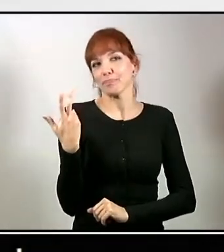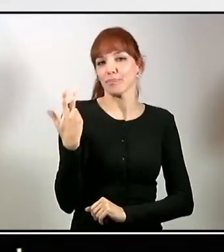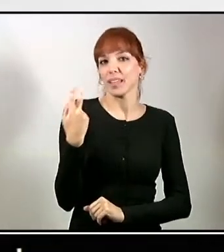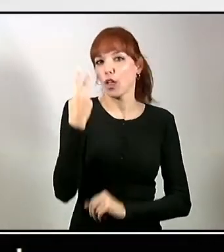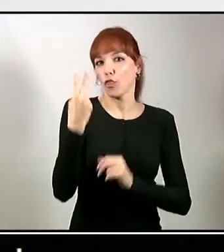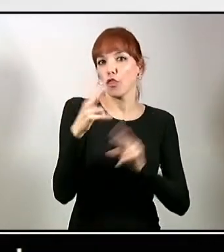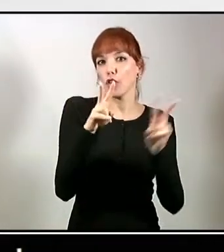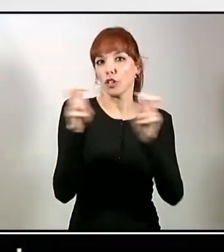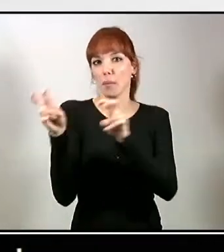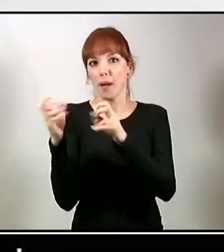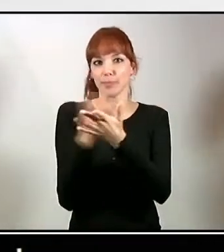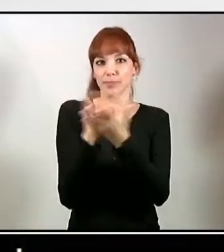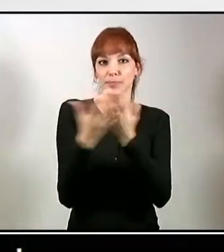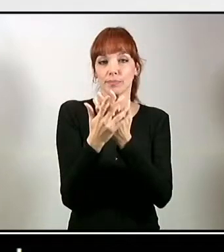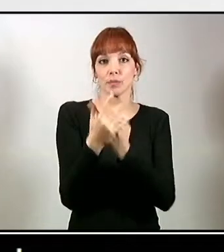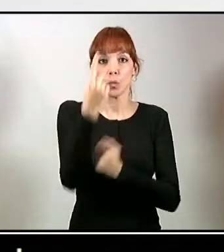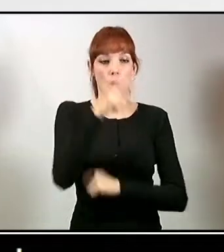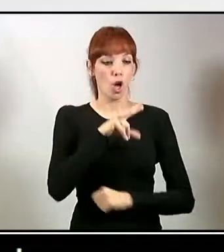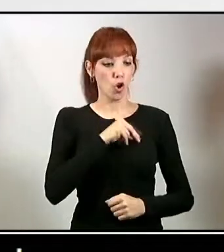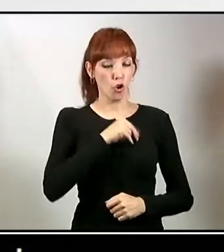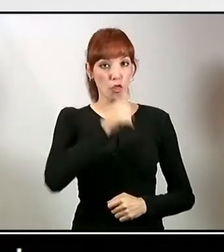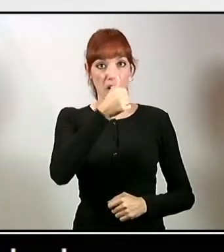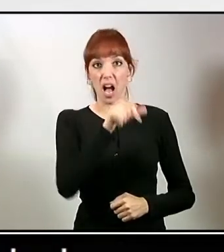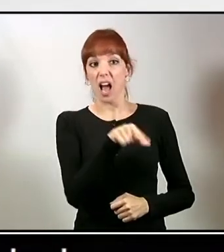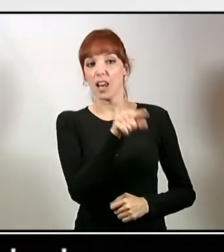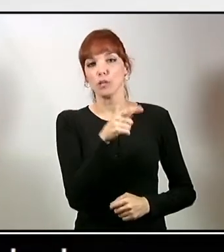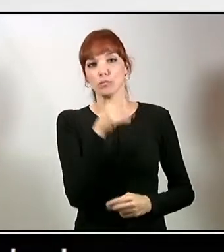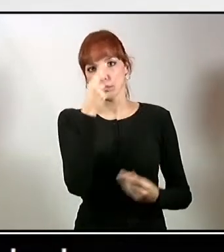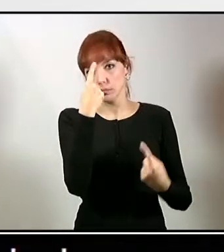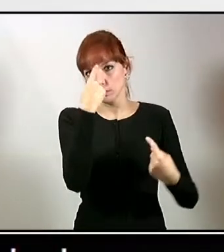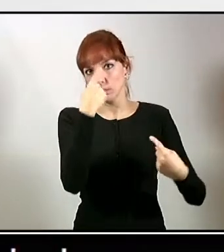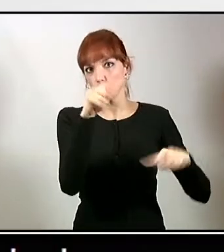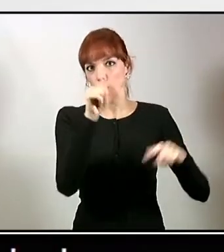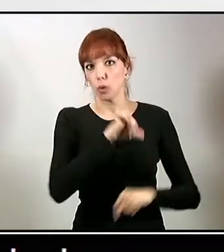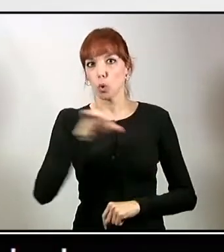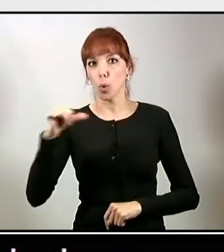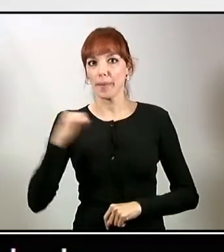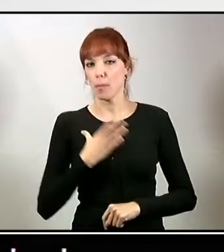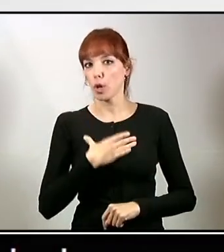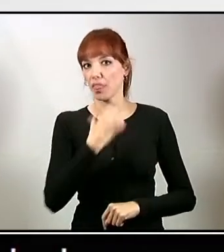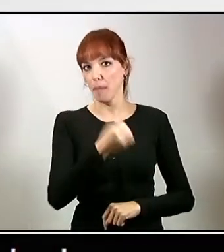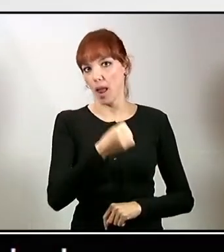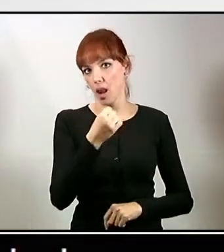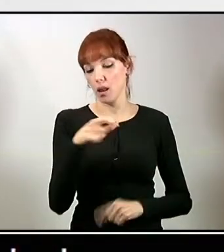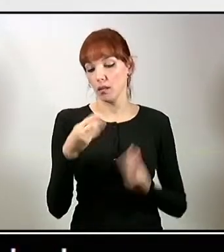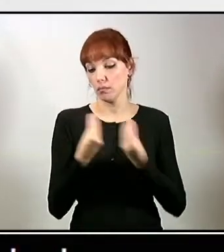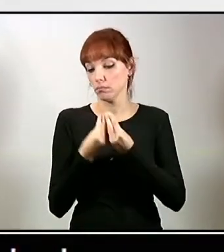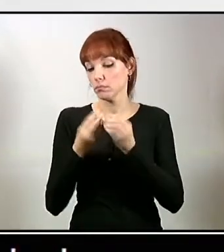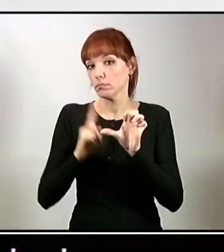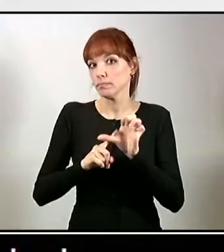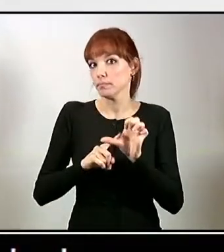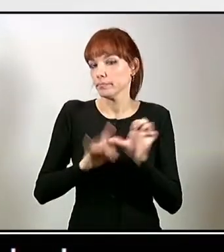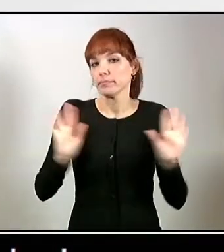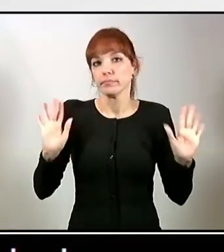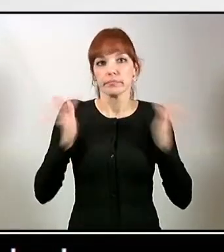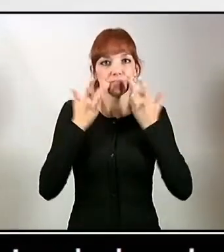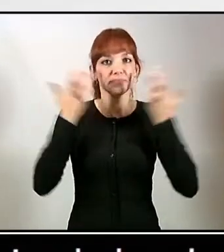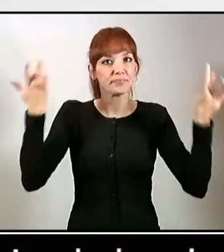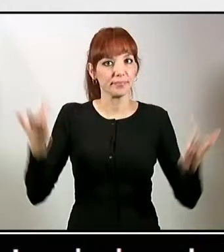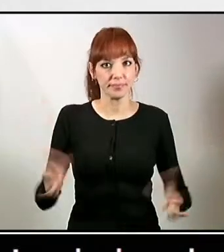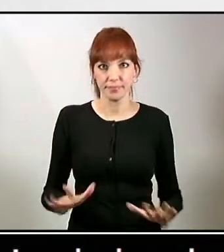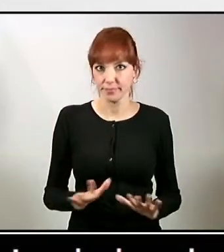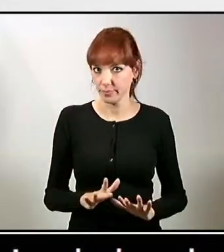de los concejales es un tema dentro de la autonomía municipal. Desde la Junta de Extremadura nosotros no nos pronunciamos en la